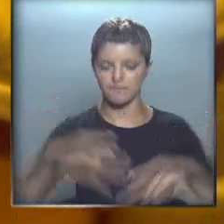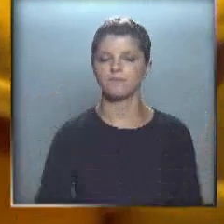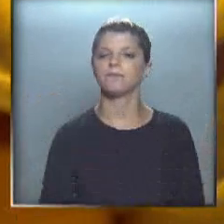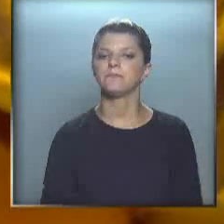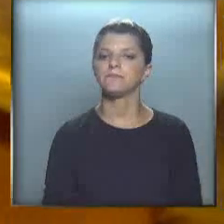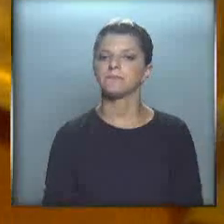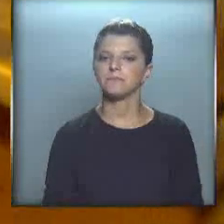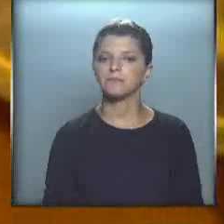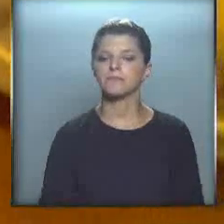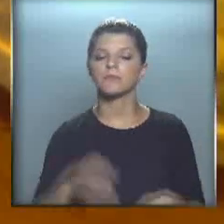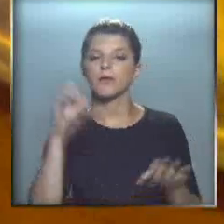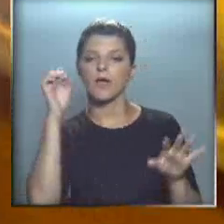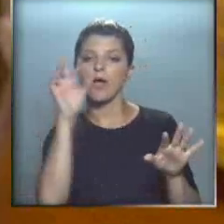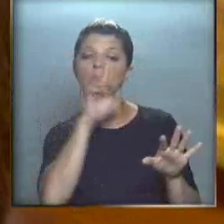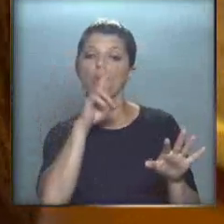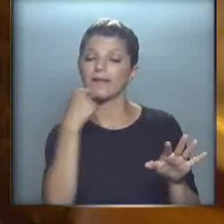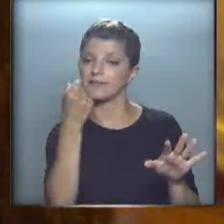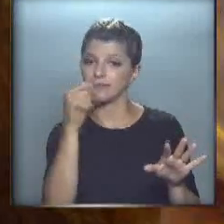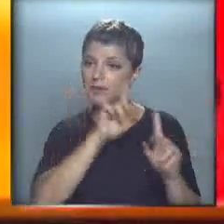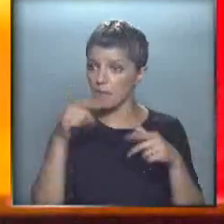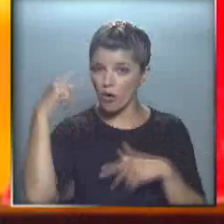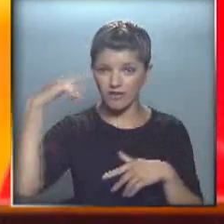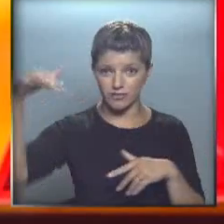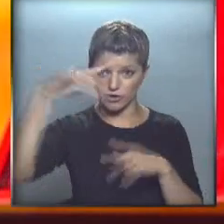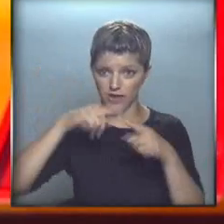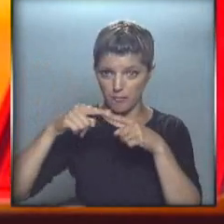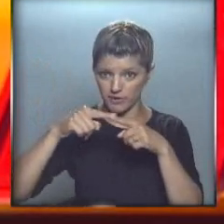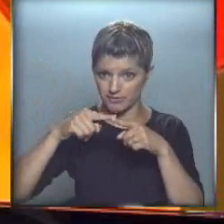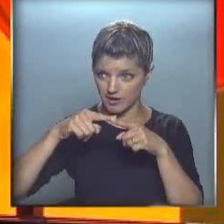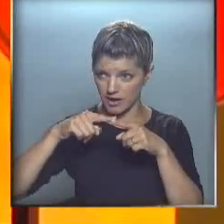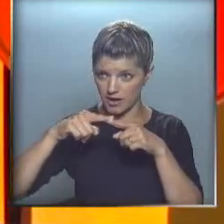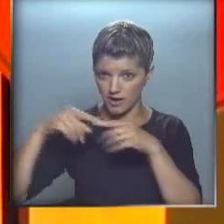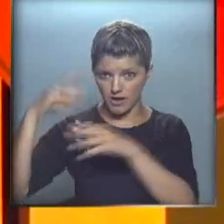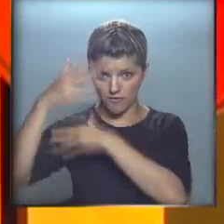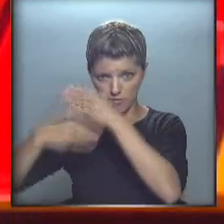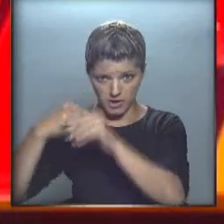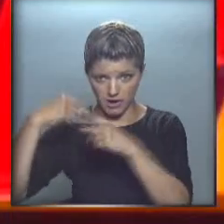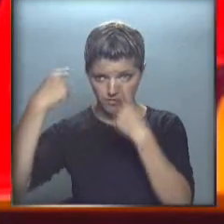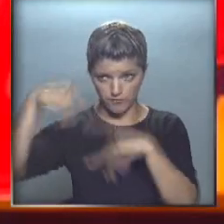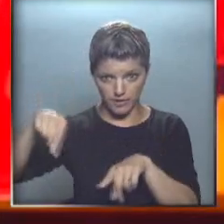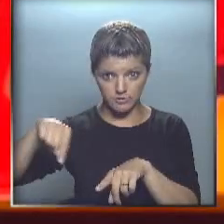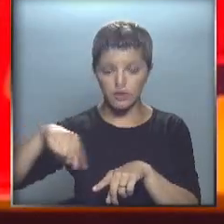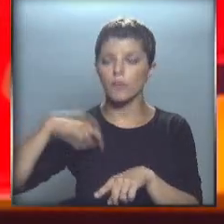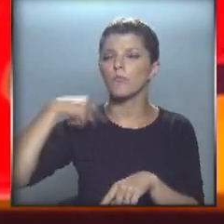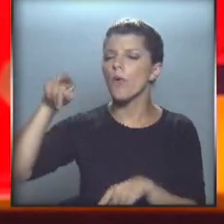Juan, tampoco compartías la ideología política de quienes te robaron. ¿Crees que hubo alguna coincidencia